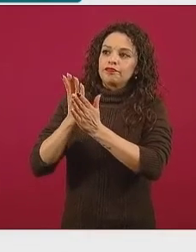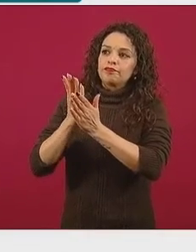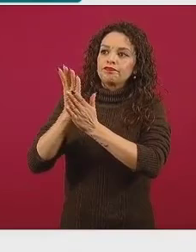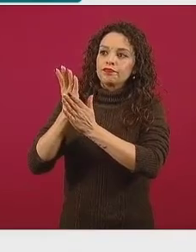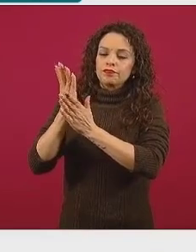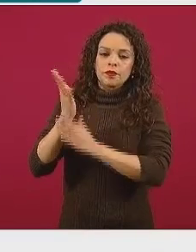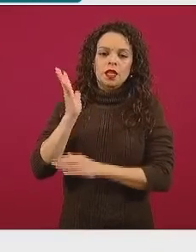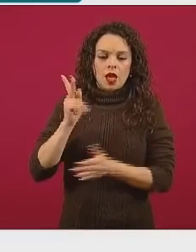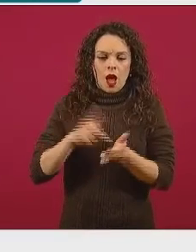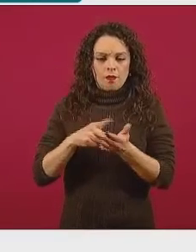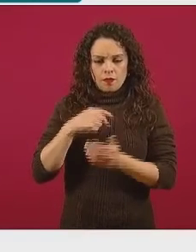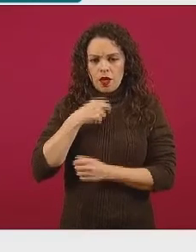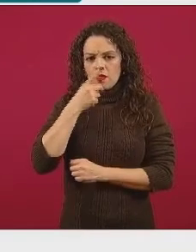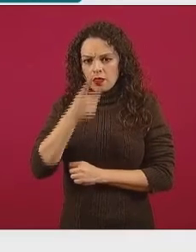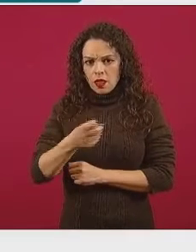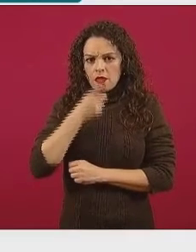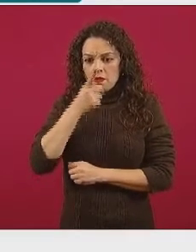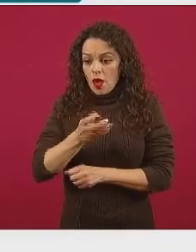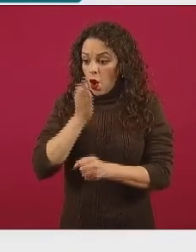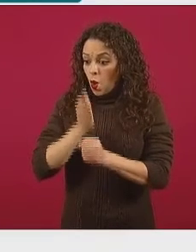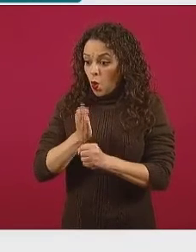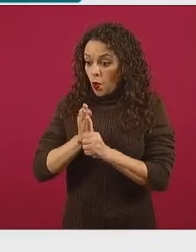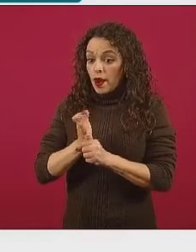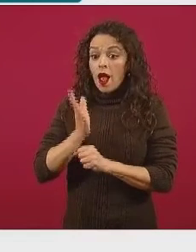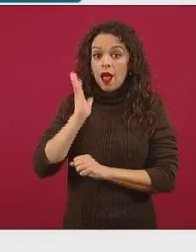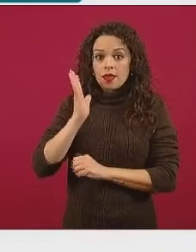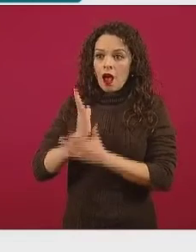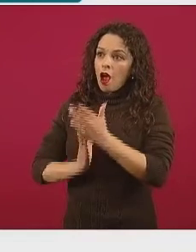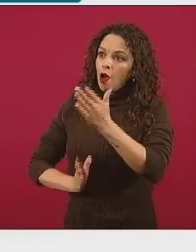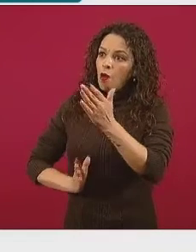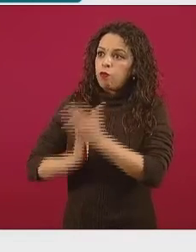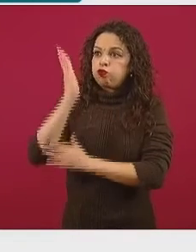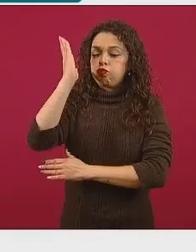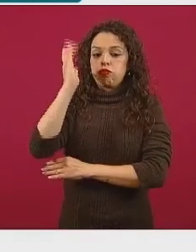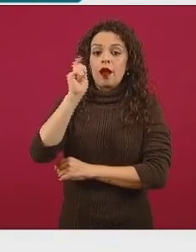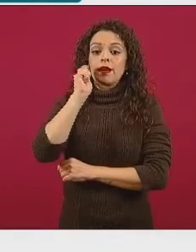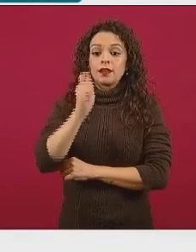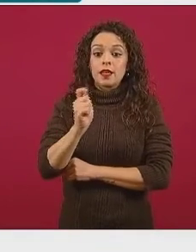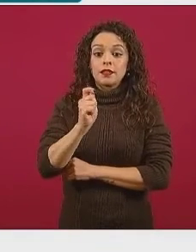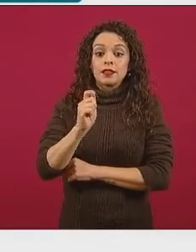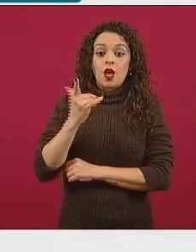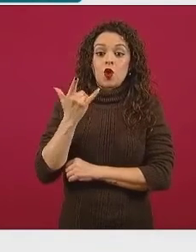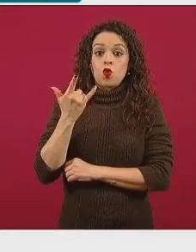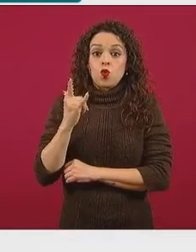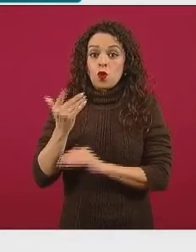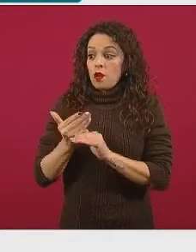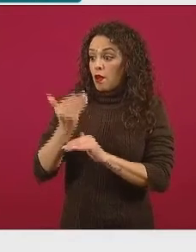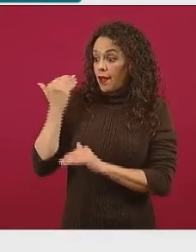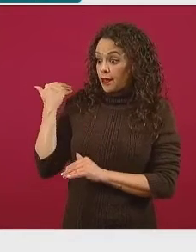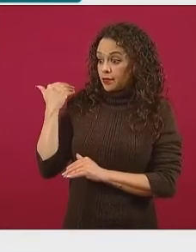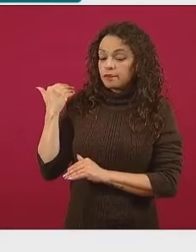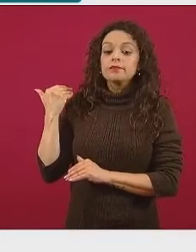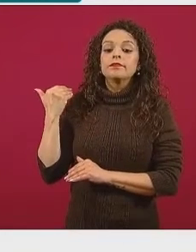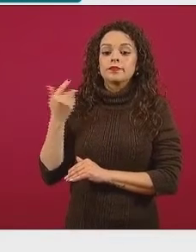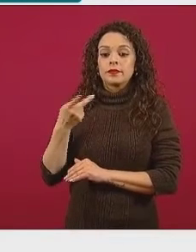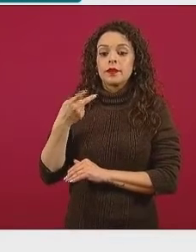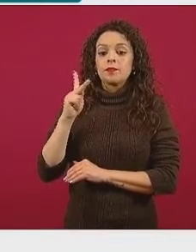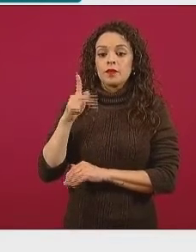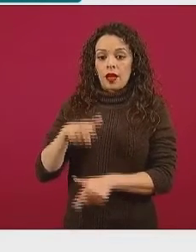repetidamente, en este momento ya superamos a el punto máximo de julio y la tendencia sigue siendo